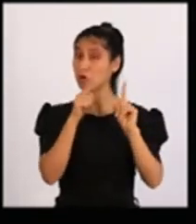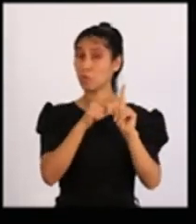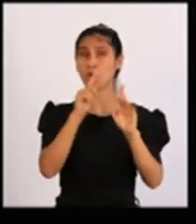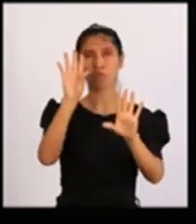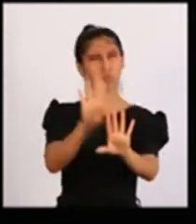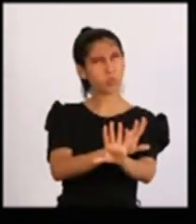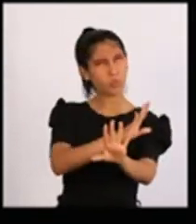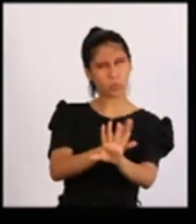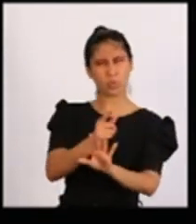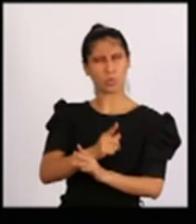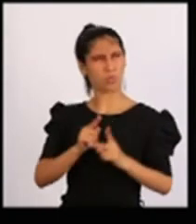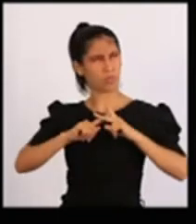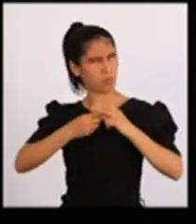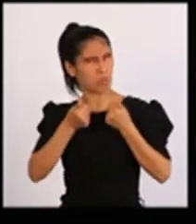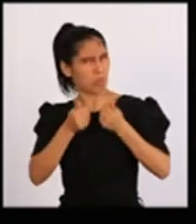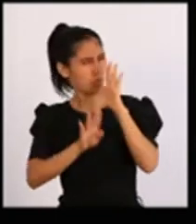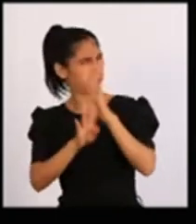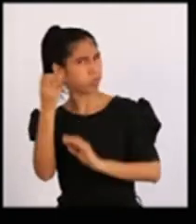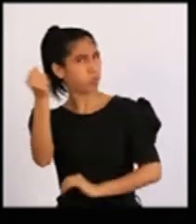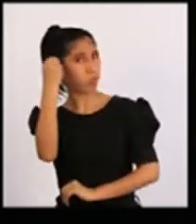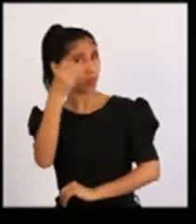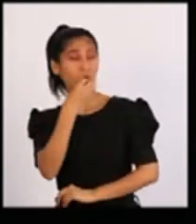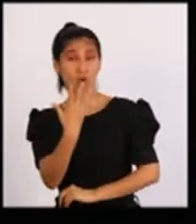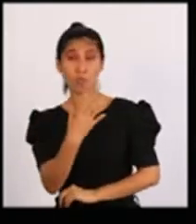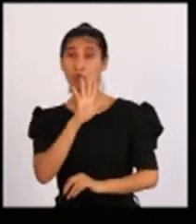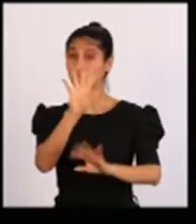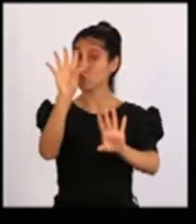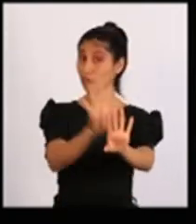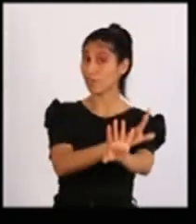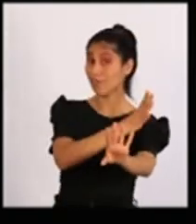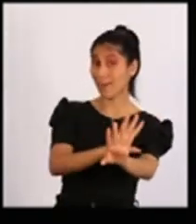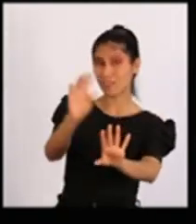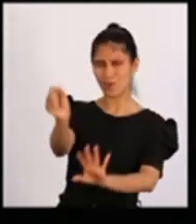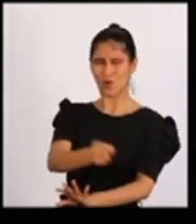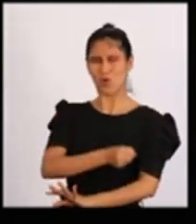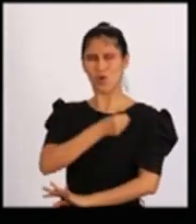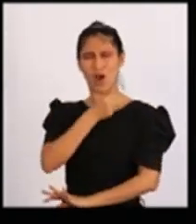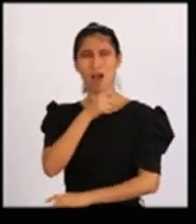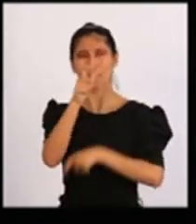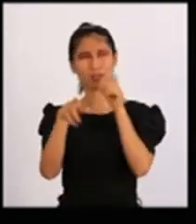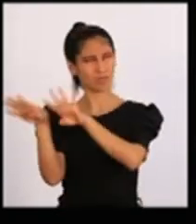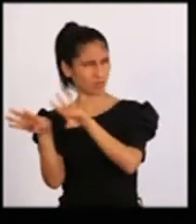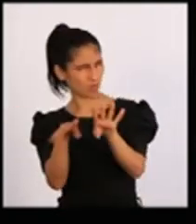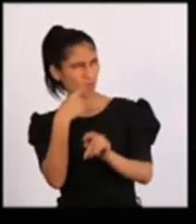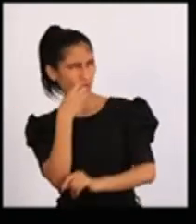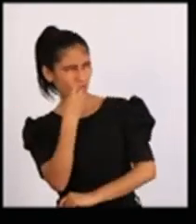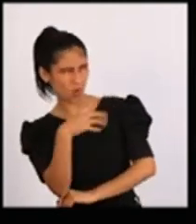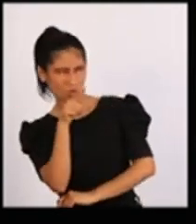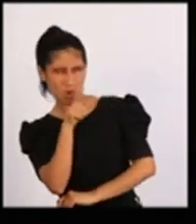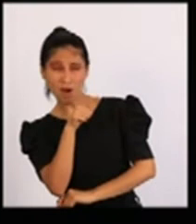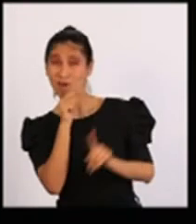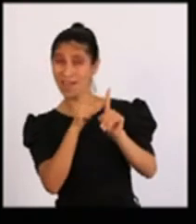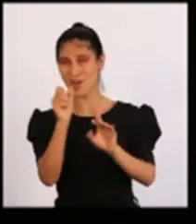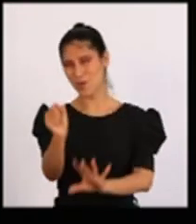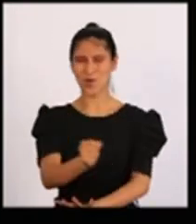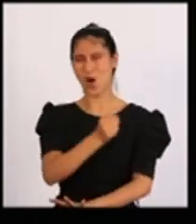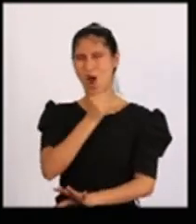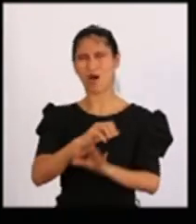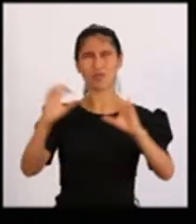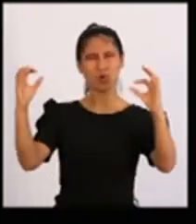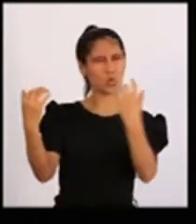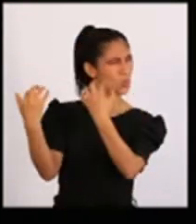formas en que con su música hacía que la gente lo reconozca a él, además de hacer bailar a las parejas del